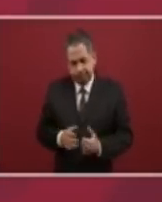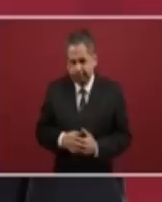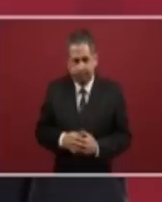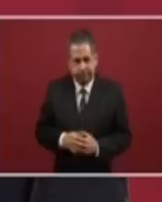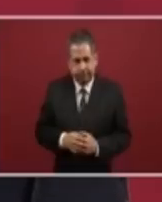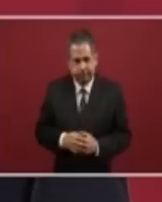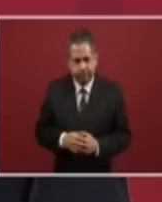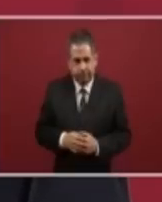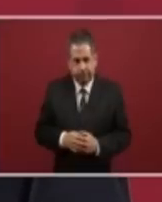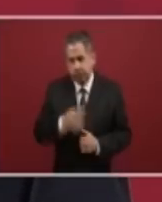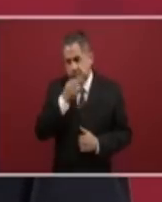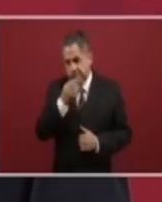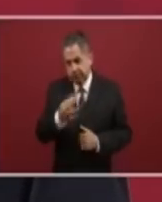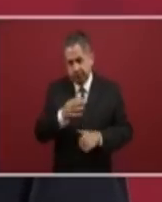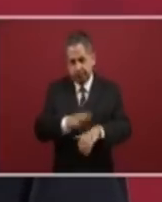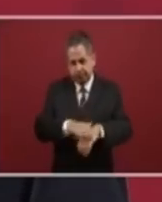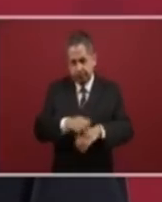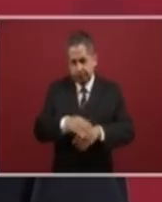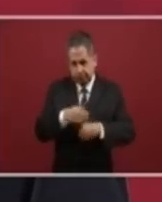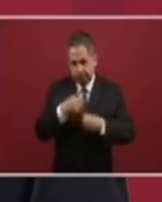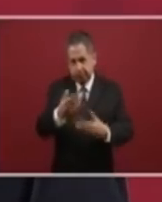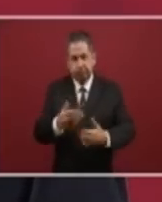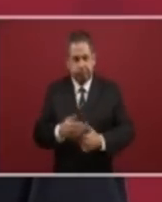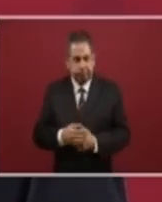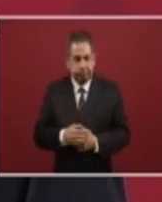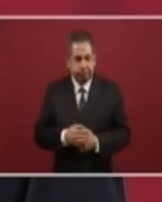Y ahí les remito